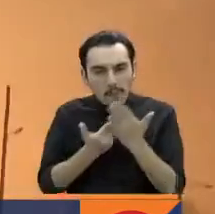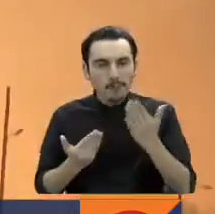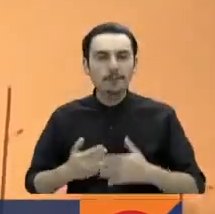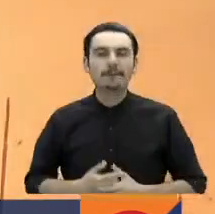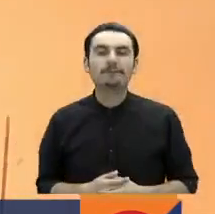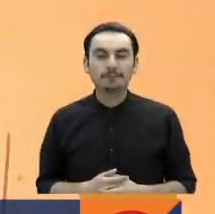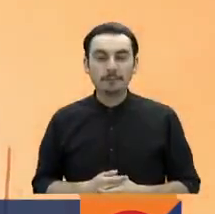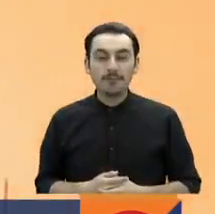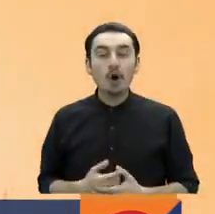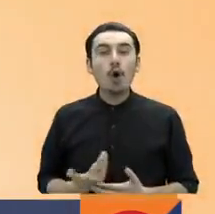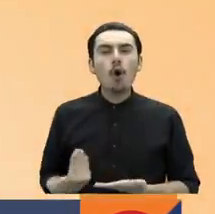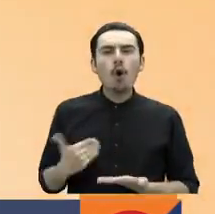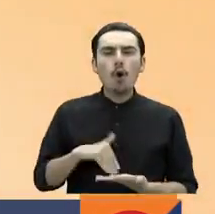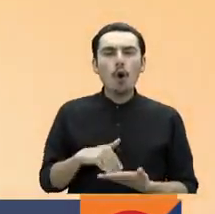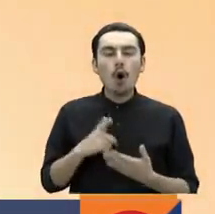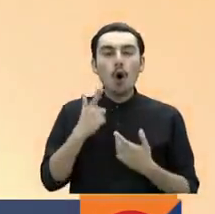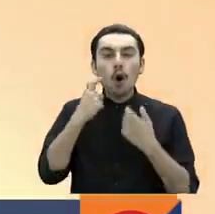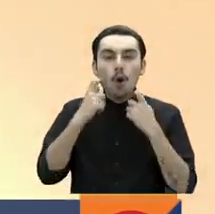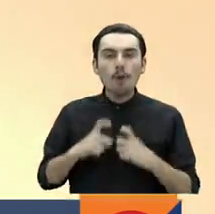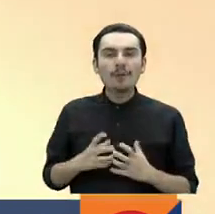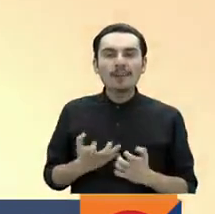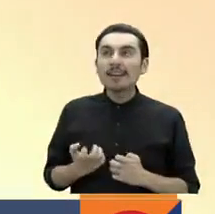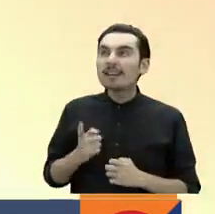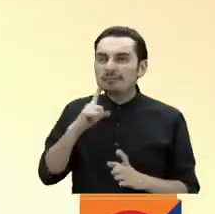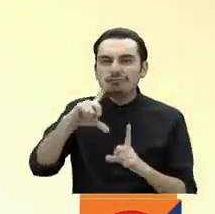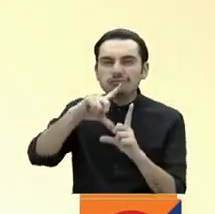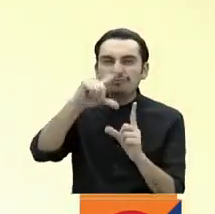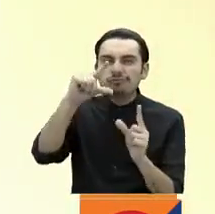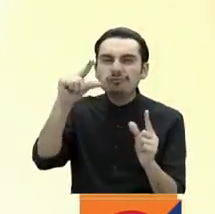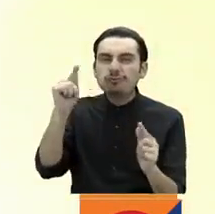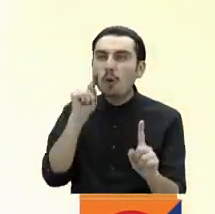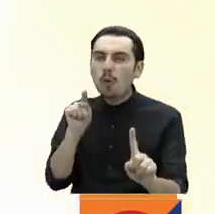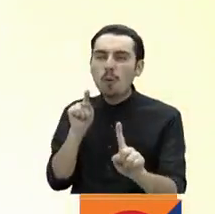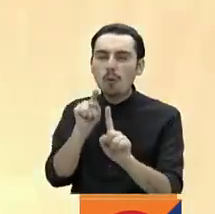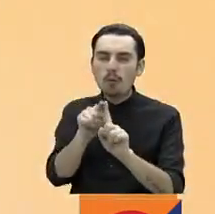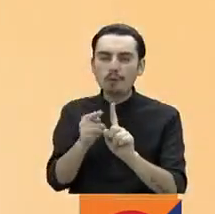de alcanzar de nuevo la Luna inició así.